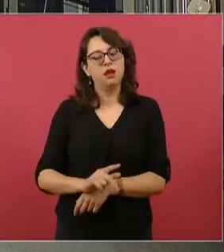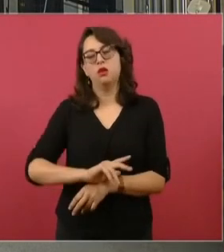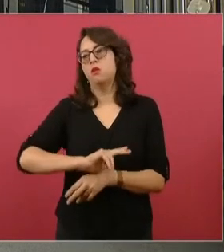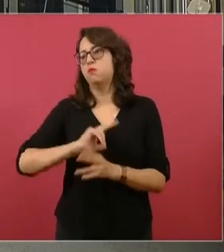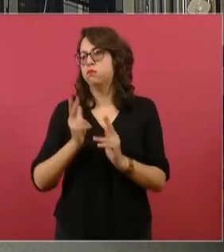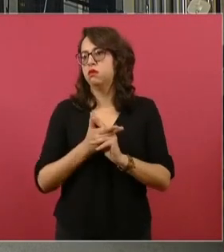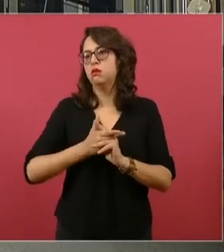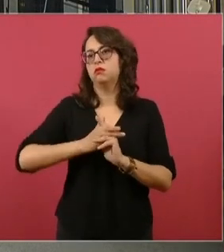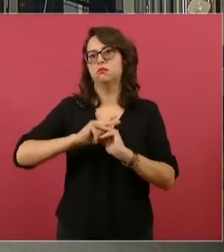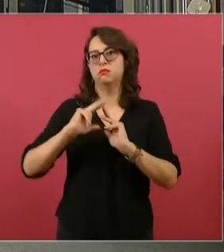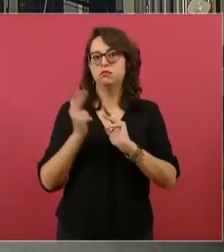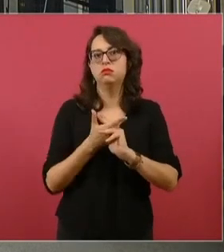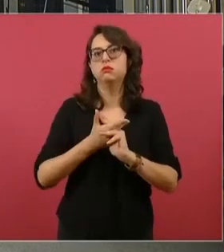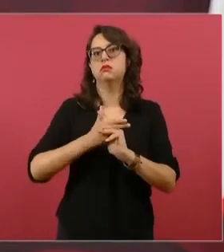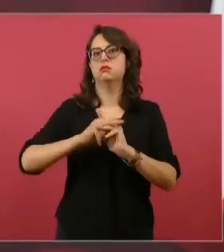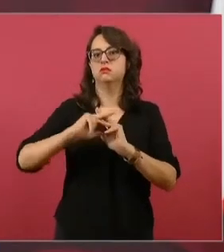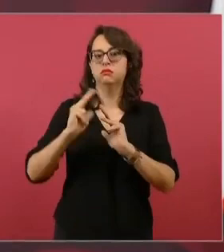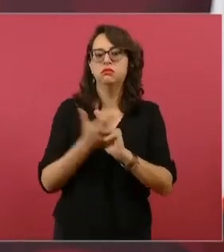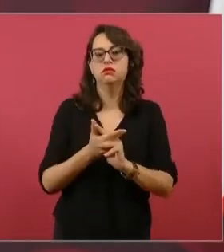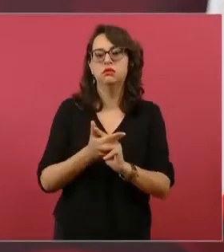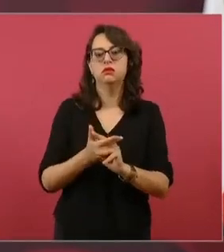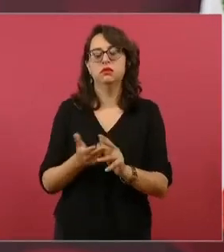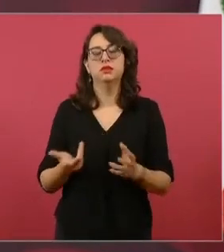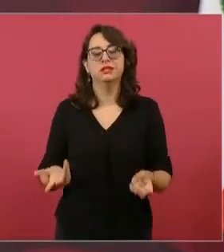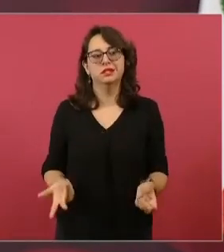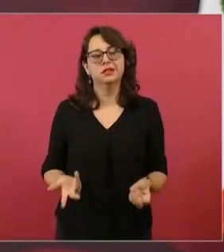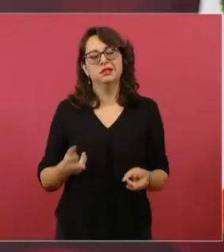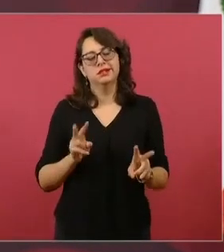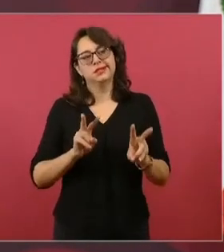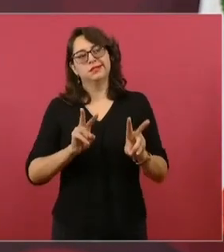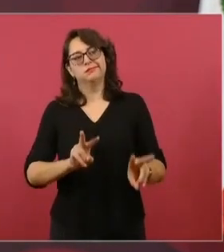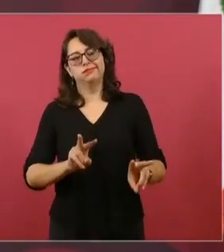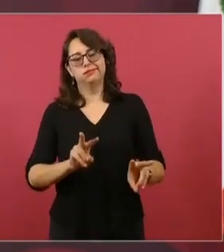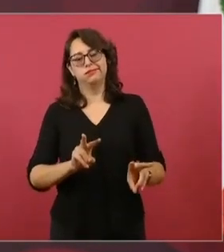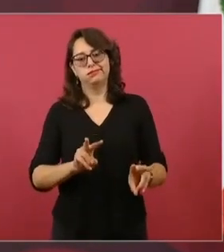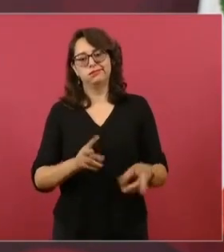Entonces, lo mejor es lo preventivo.